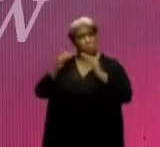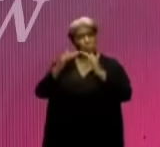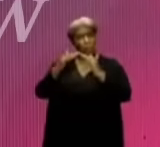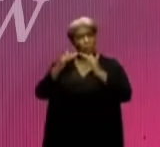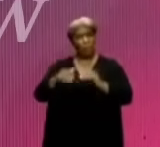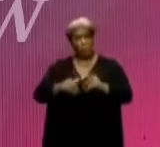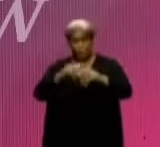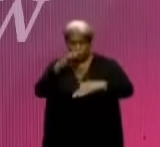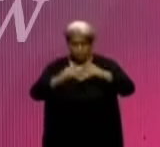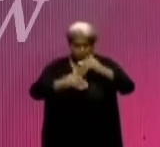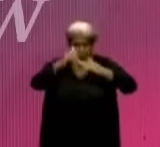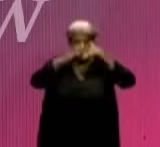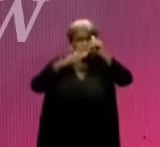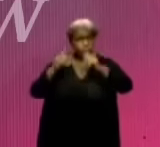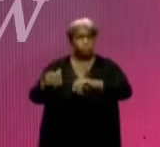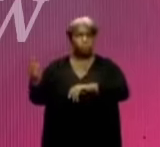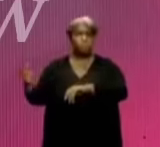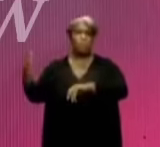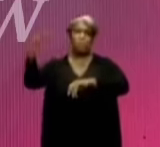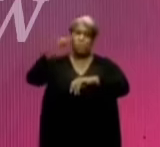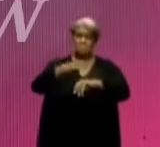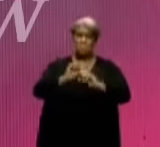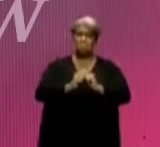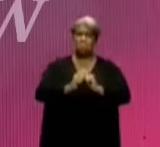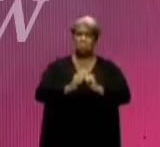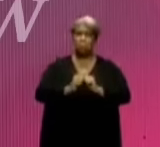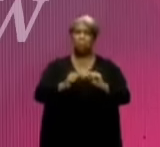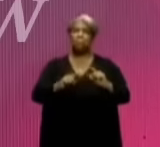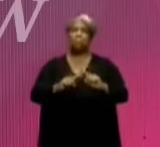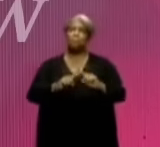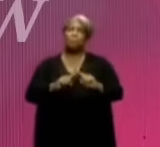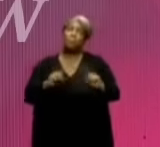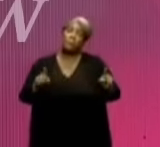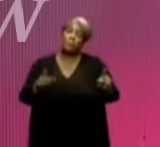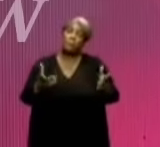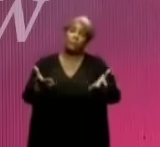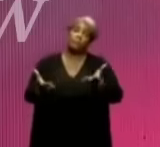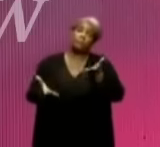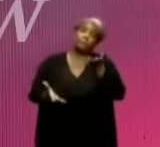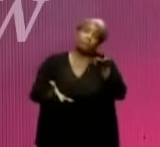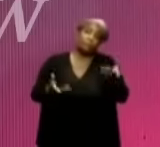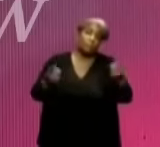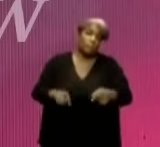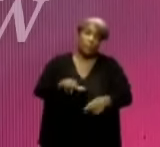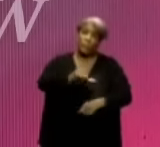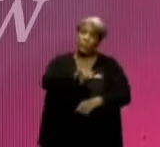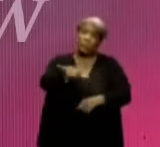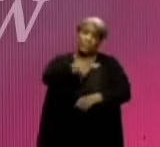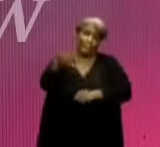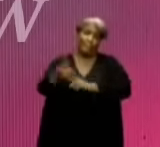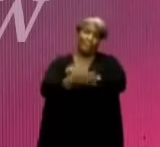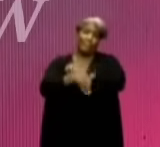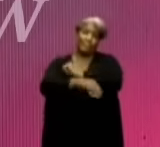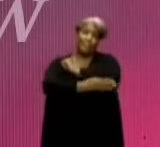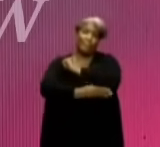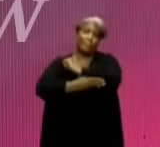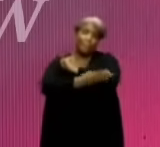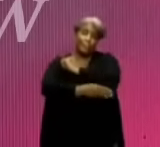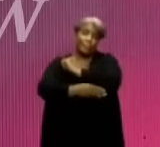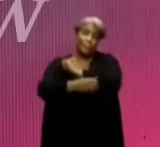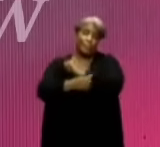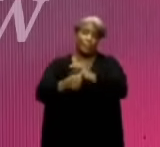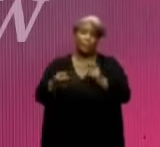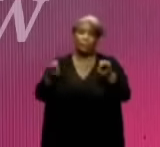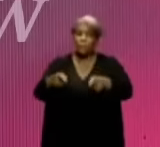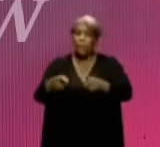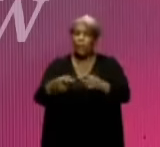retorno. Un caso mínimo, pues como pasa también en muchos otros países, son